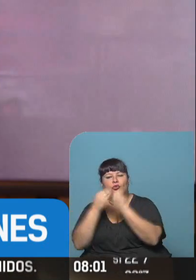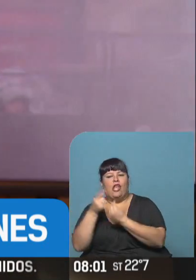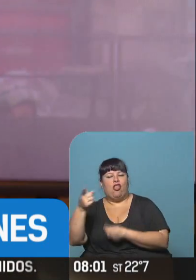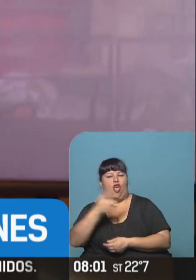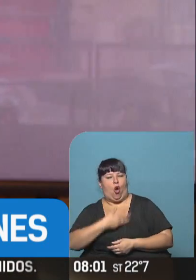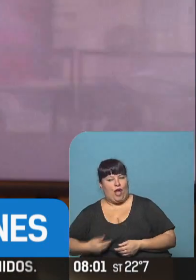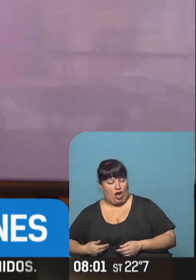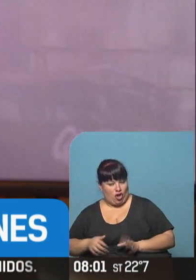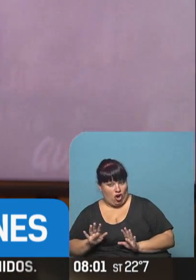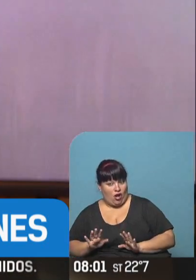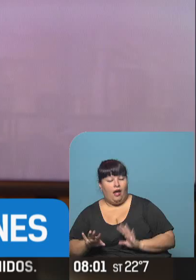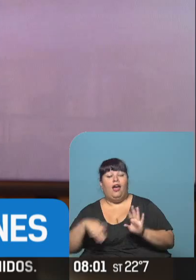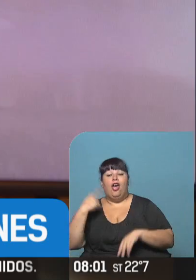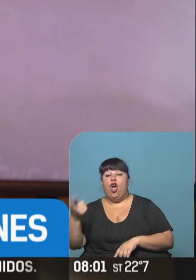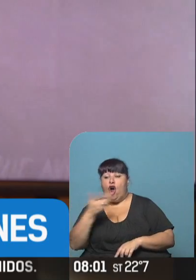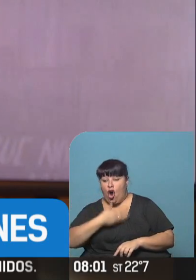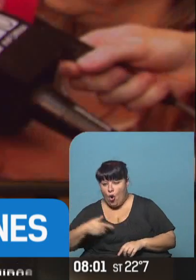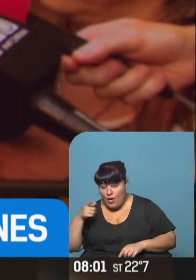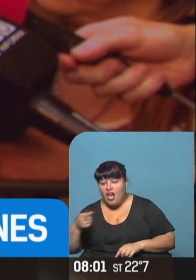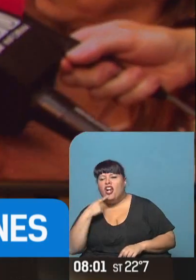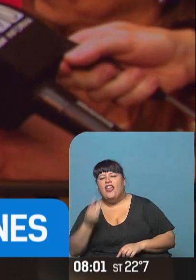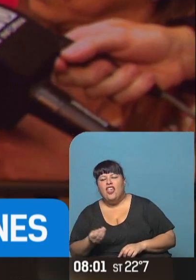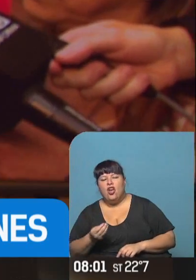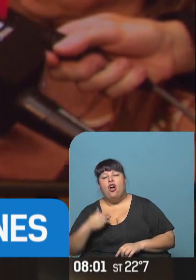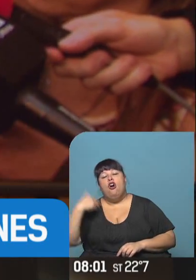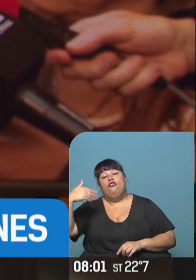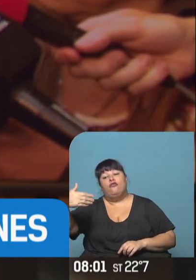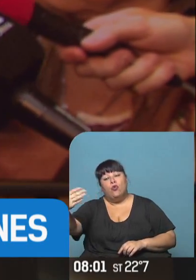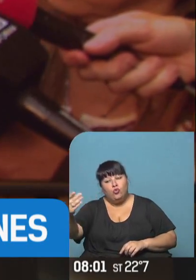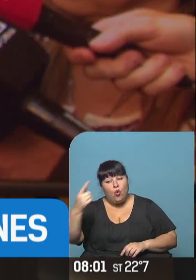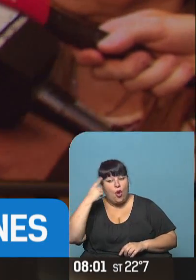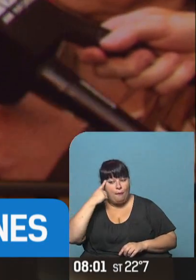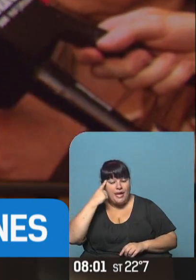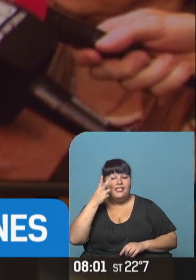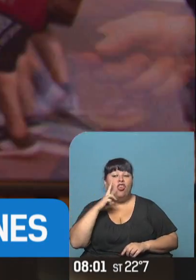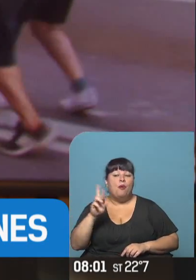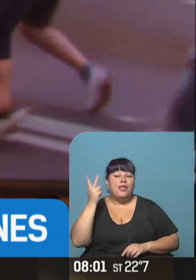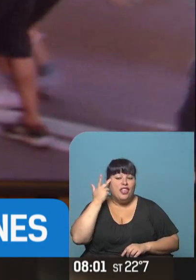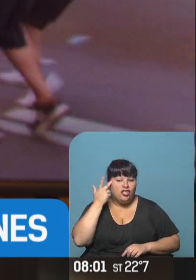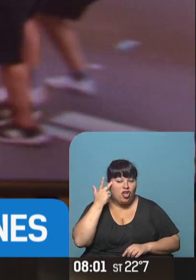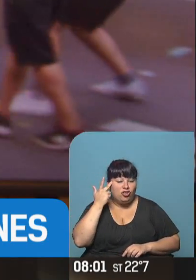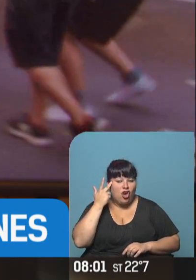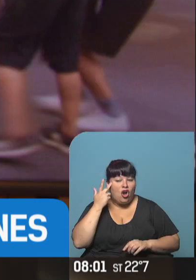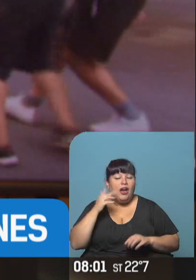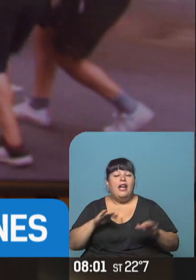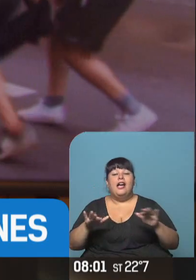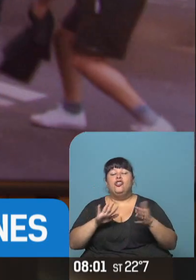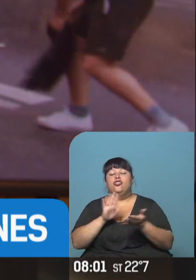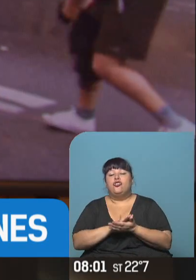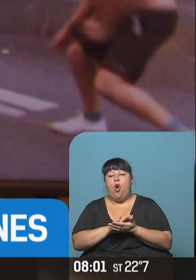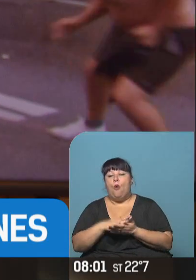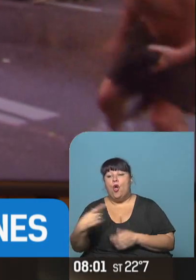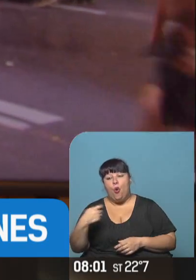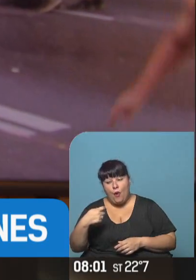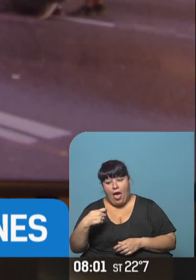da el oficialismo. Y después el oficialismo, ¿qué es lo que dice? A largo plazo, pensando en el 2018, la situación de